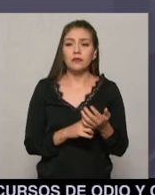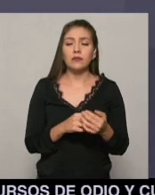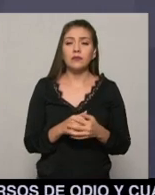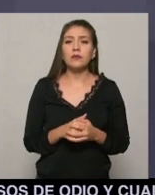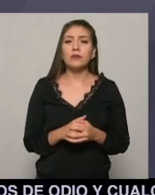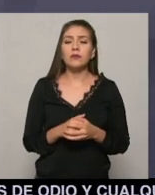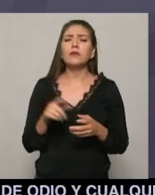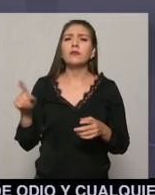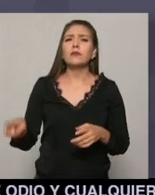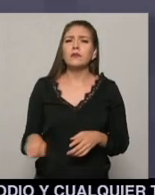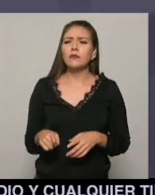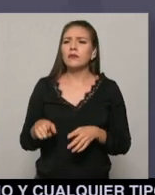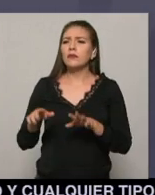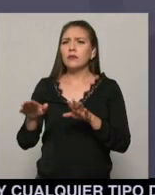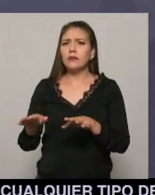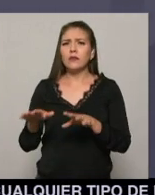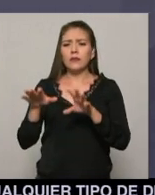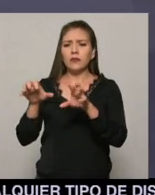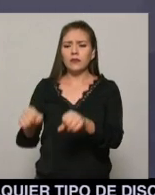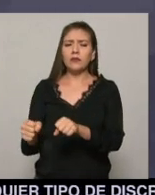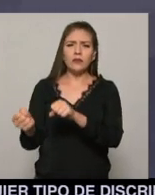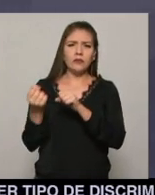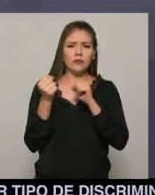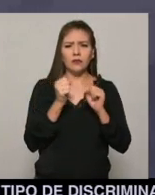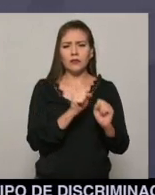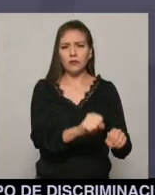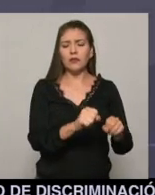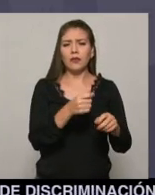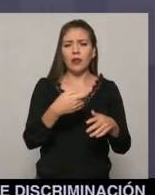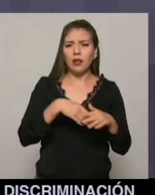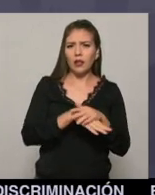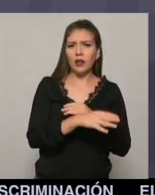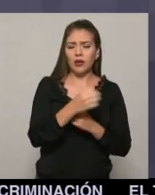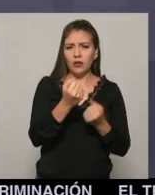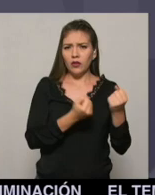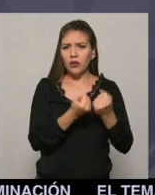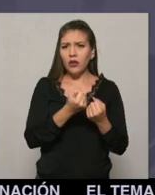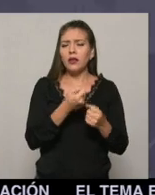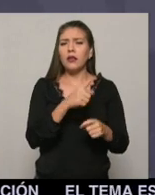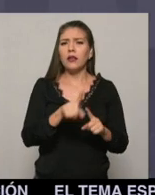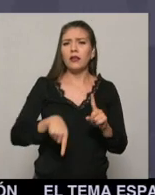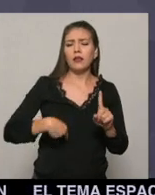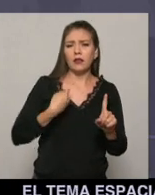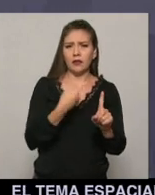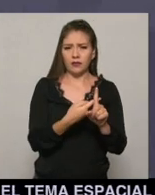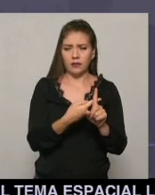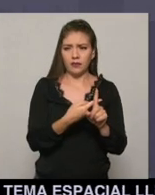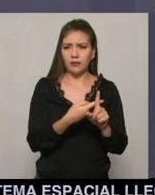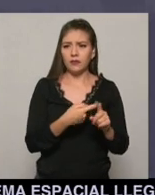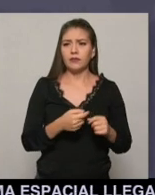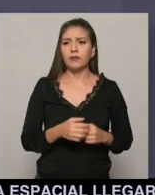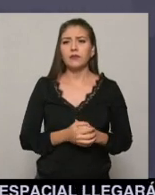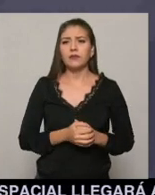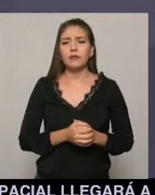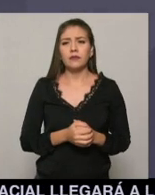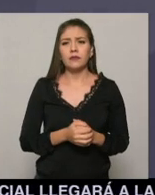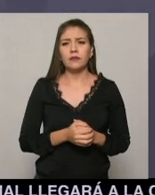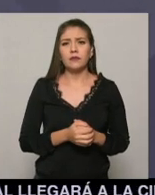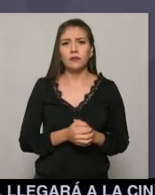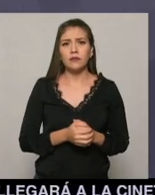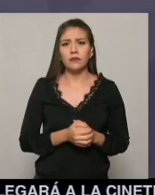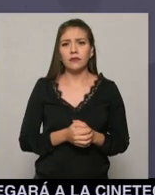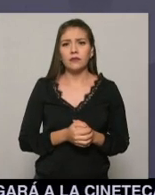la detuvieron, la subieron a la patrulla y la violaron. Es muy importante decir